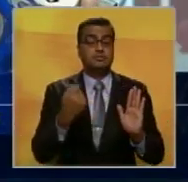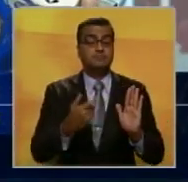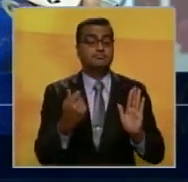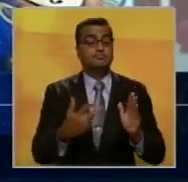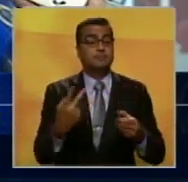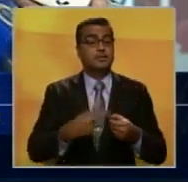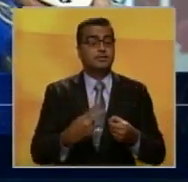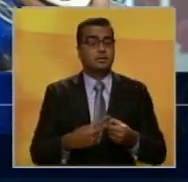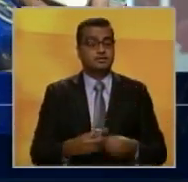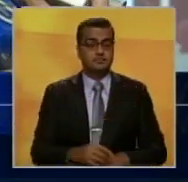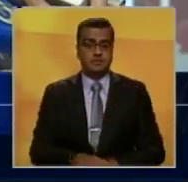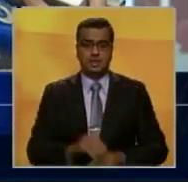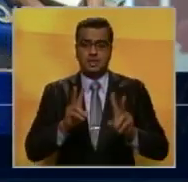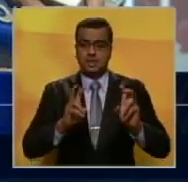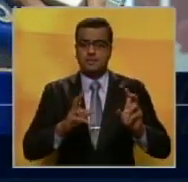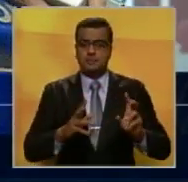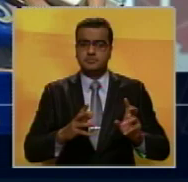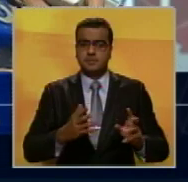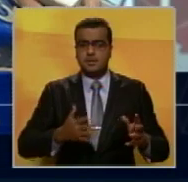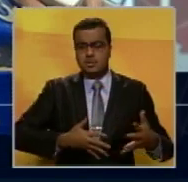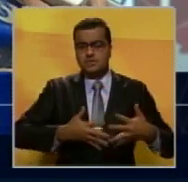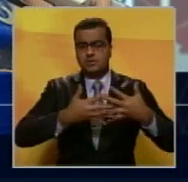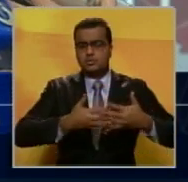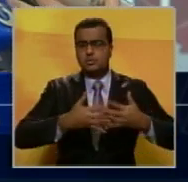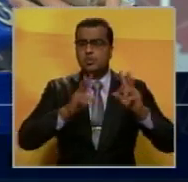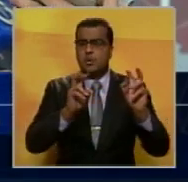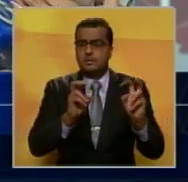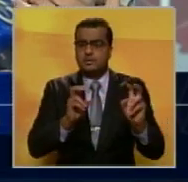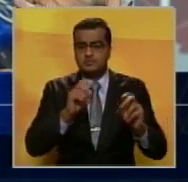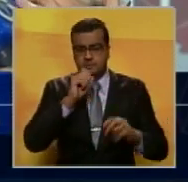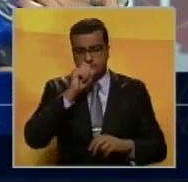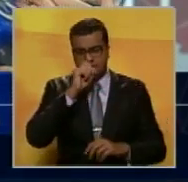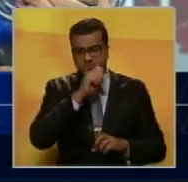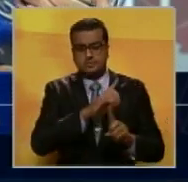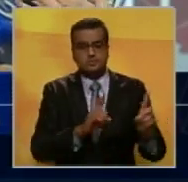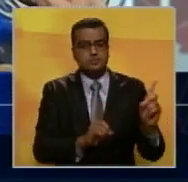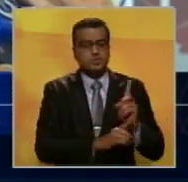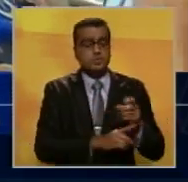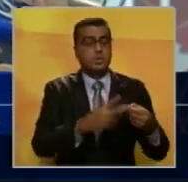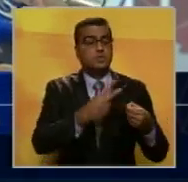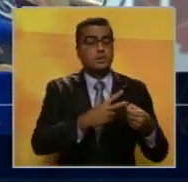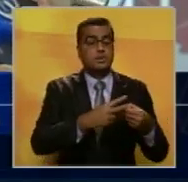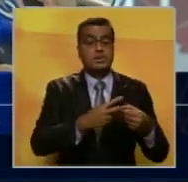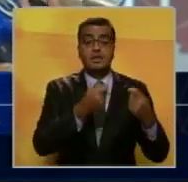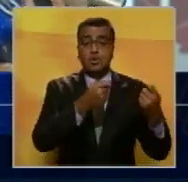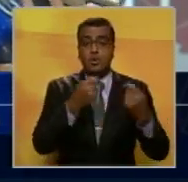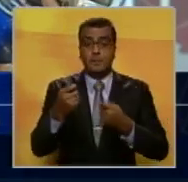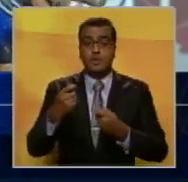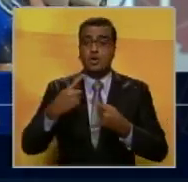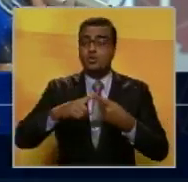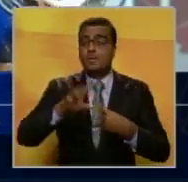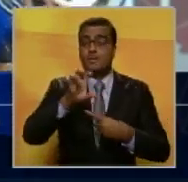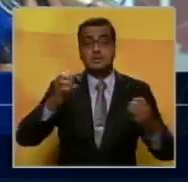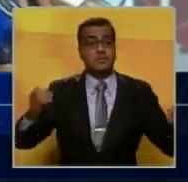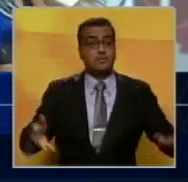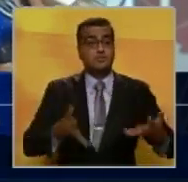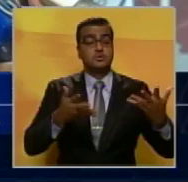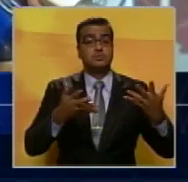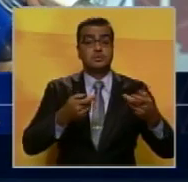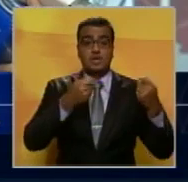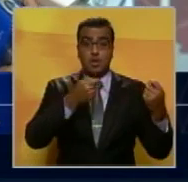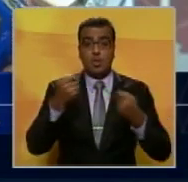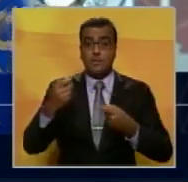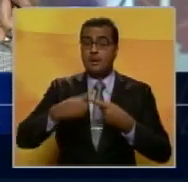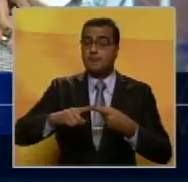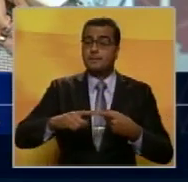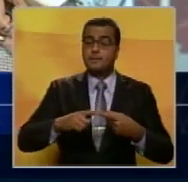rentista. El tema de la industrialización, el tema de la sustitución de importaciones y sobre todo de la promoción de exportaciones